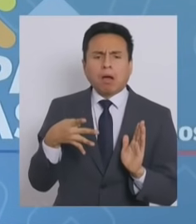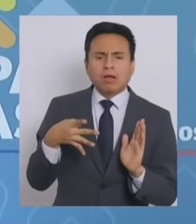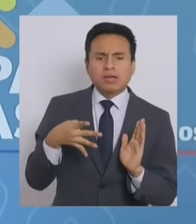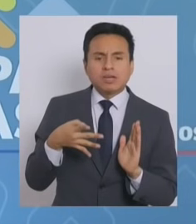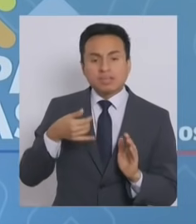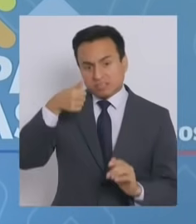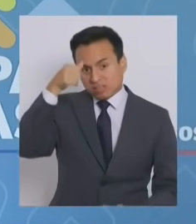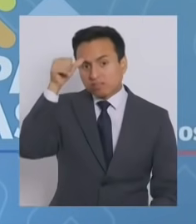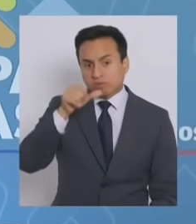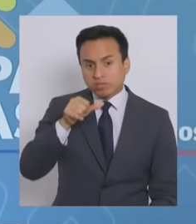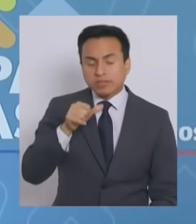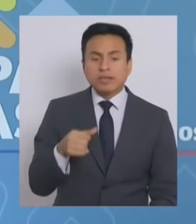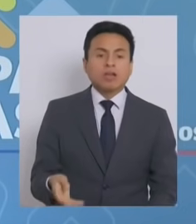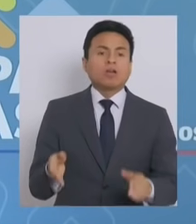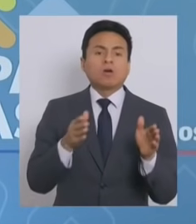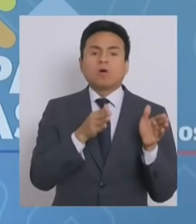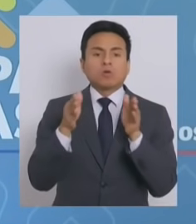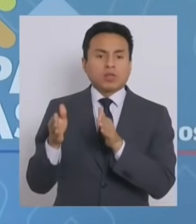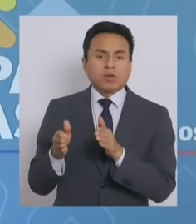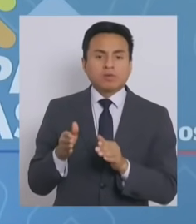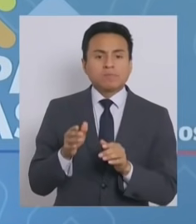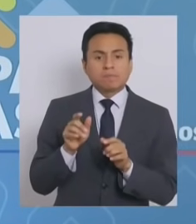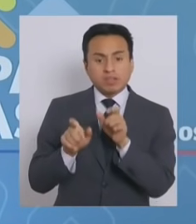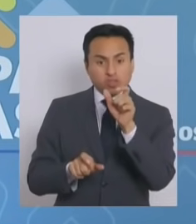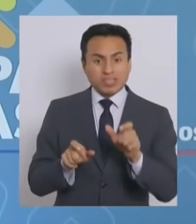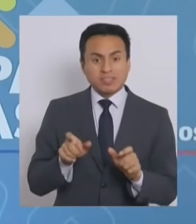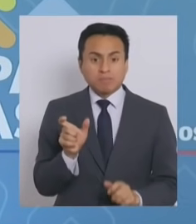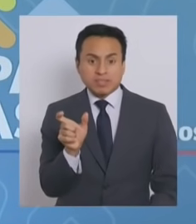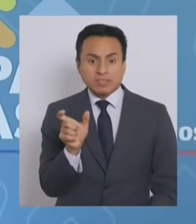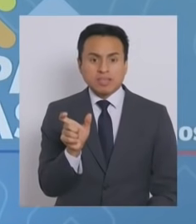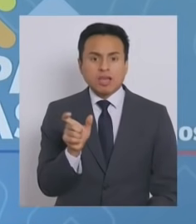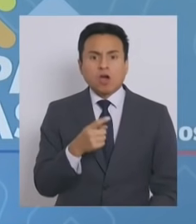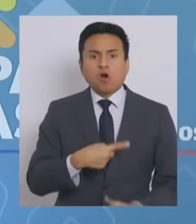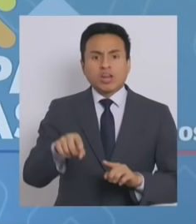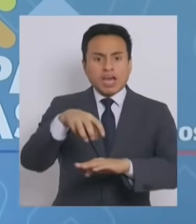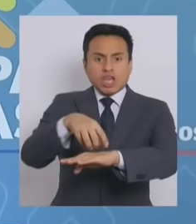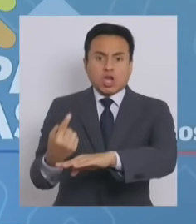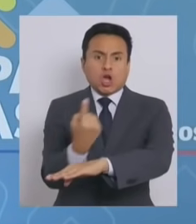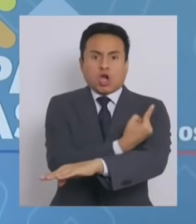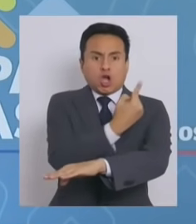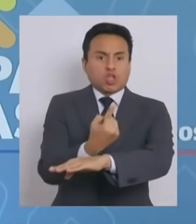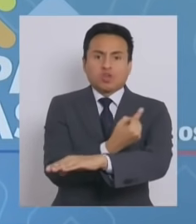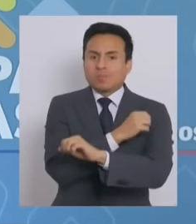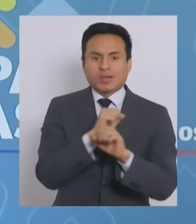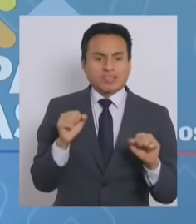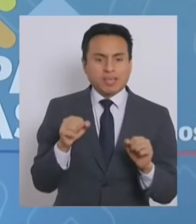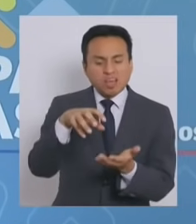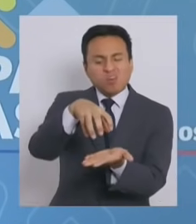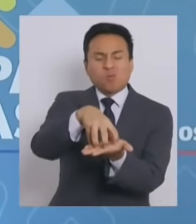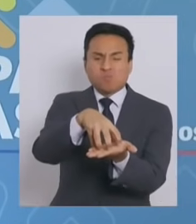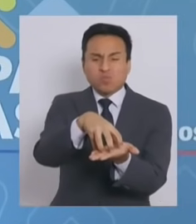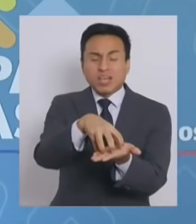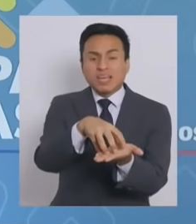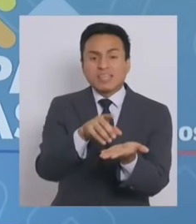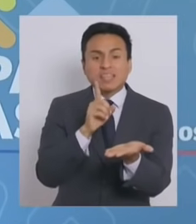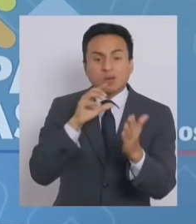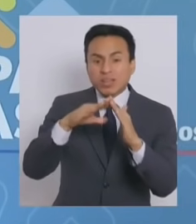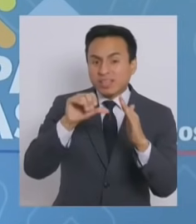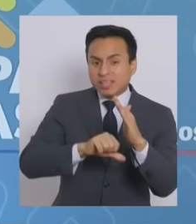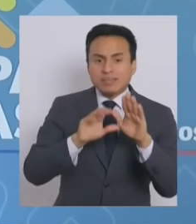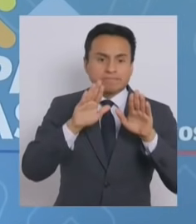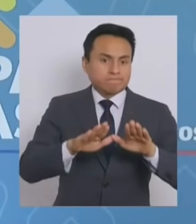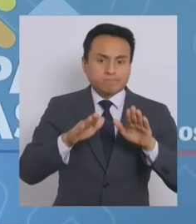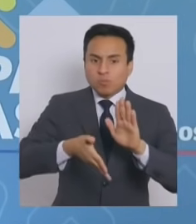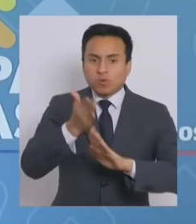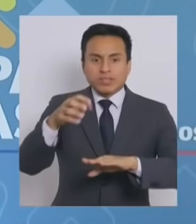por otro lado tampoco pueden trasladarse a otras regiones mientras su comuna esté en cuarentena